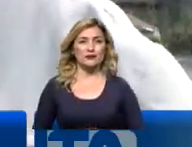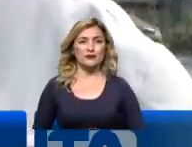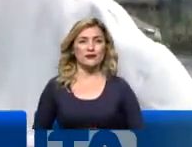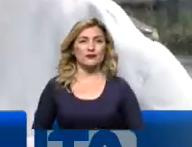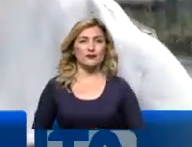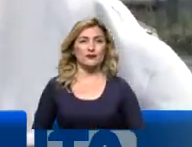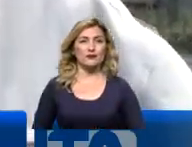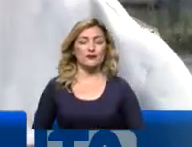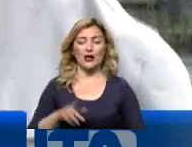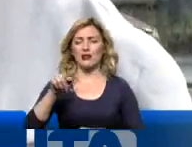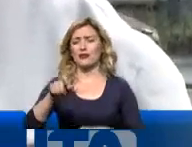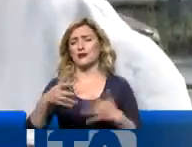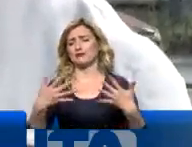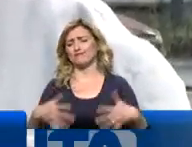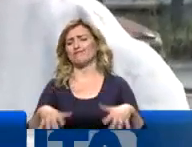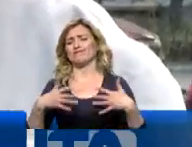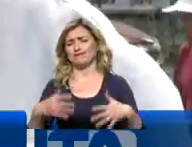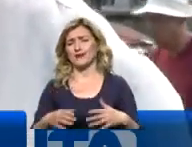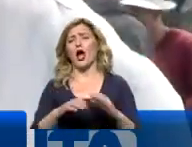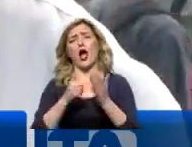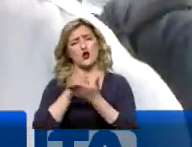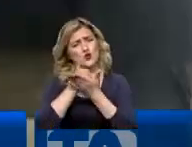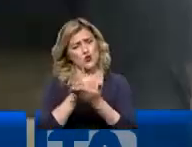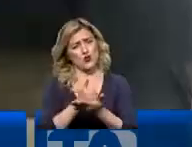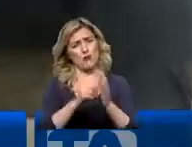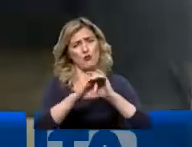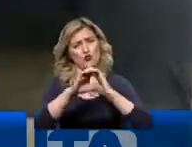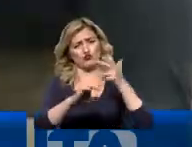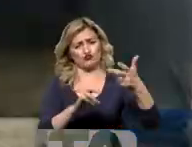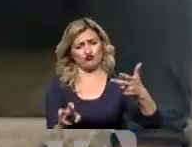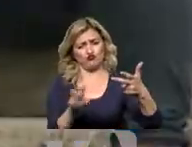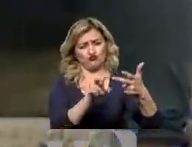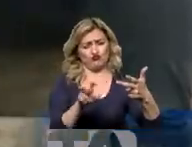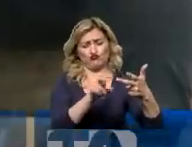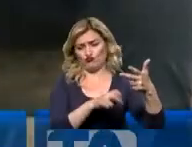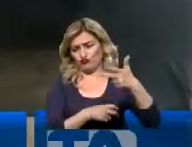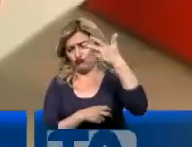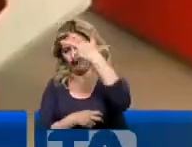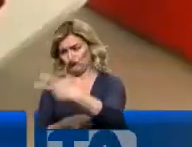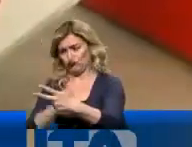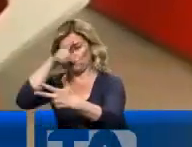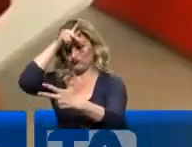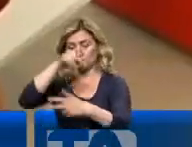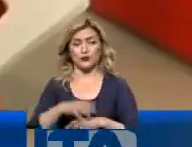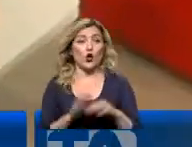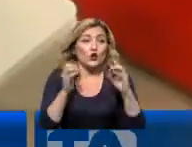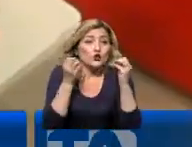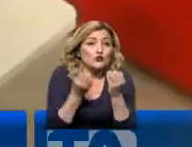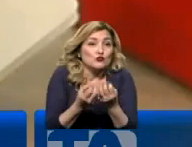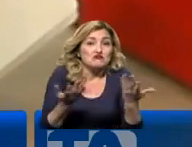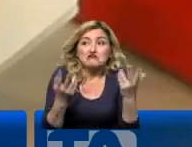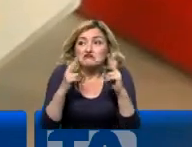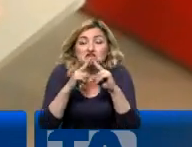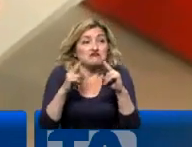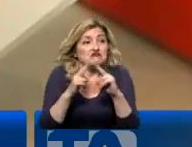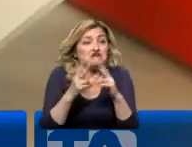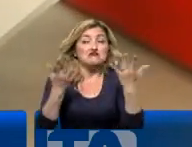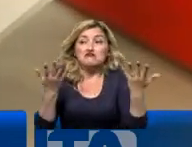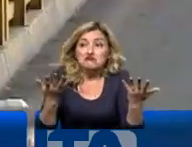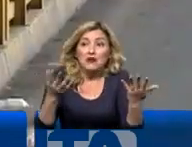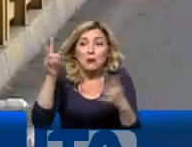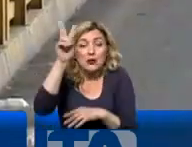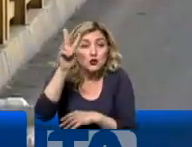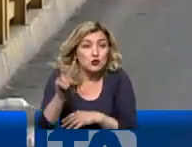deberían crear este canal para poder trasladarlo. Y dice que en su organización no conocen hasta el momento un solo caso de